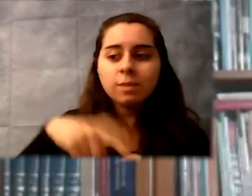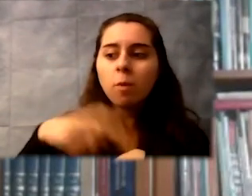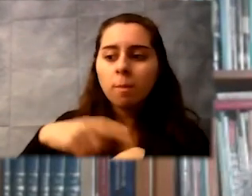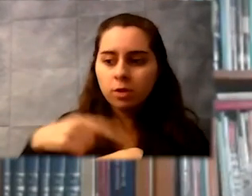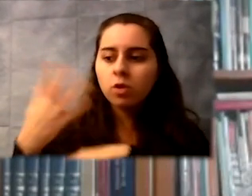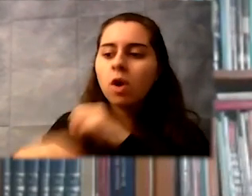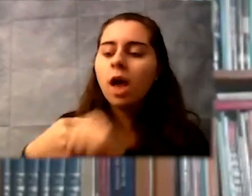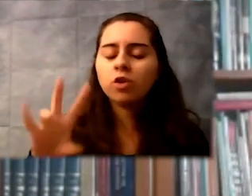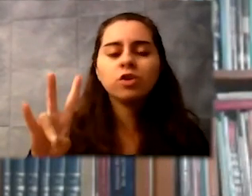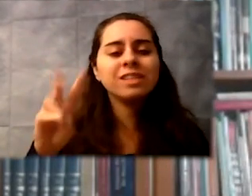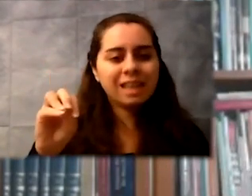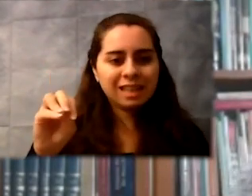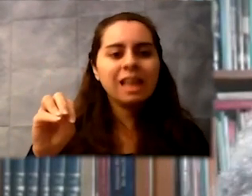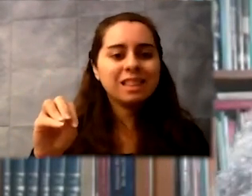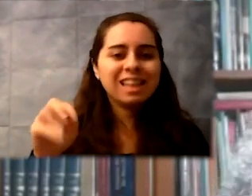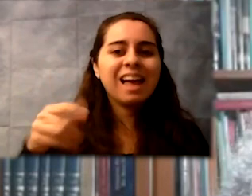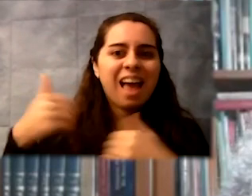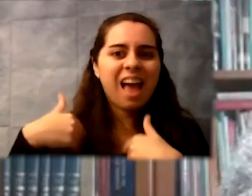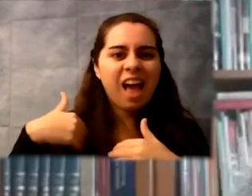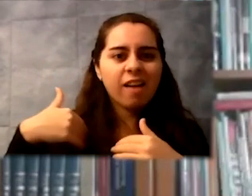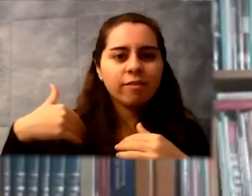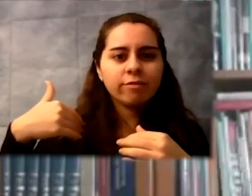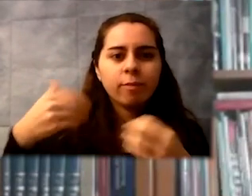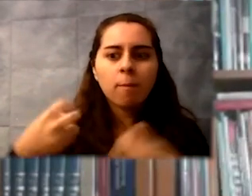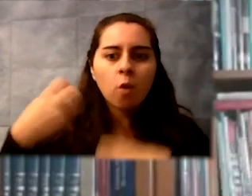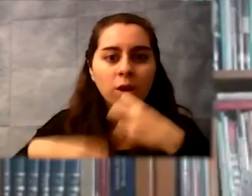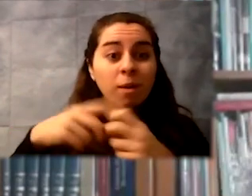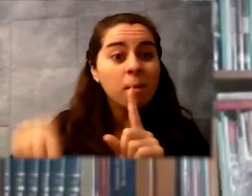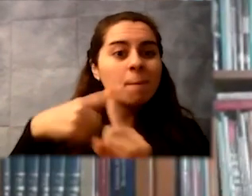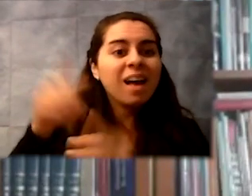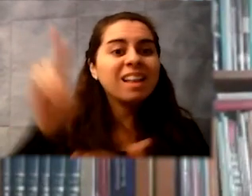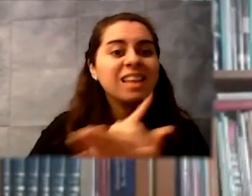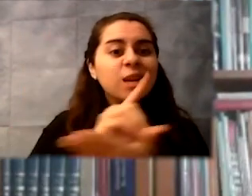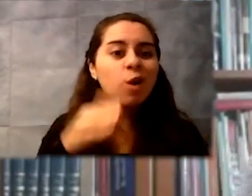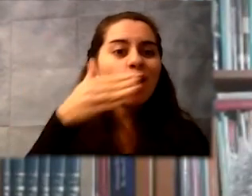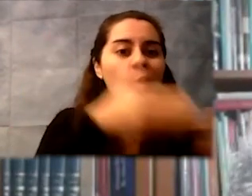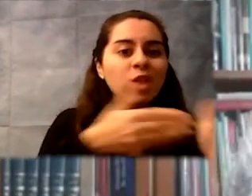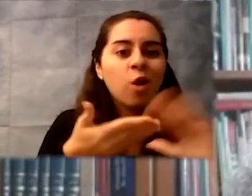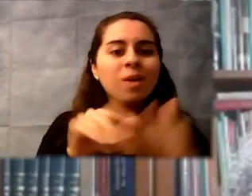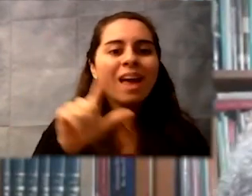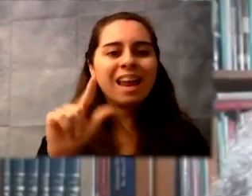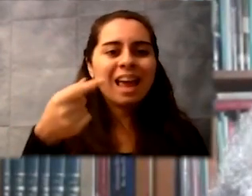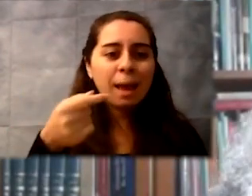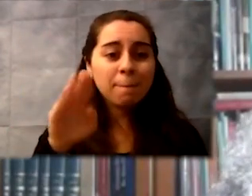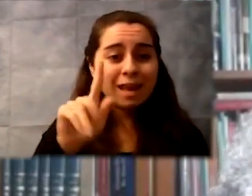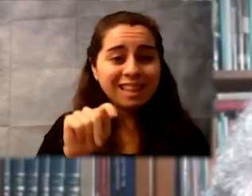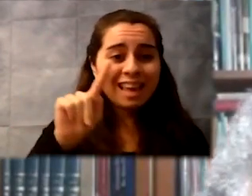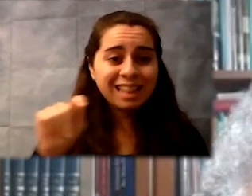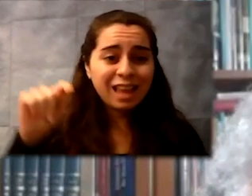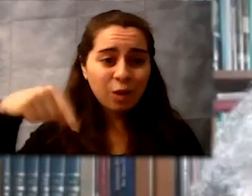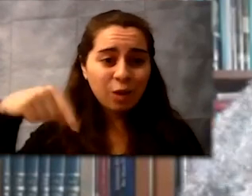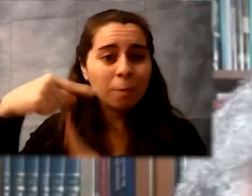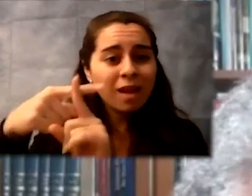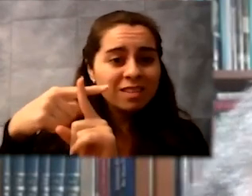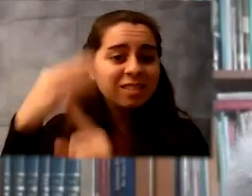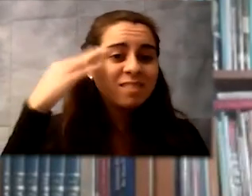sin hablar todas las tensiones de discriminación hacia la comunidad LGBTIQ+. Y obviamente ustedes saben que yo siempre hablo desde las intersecciones, porque